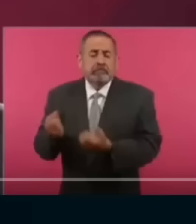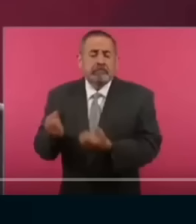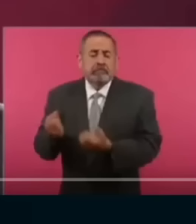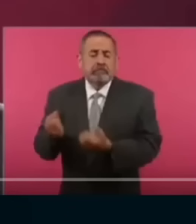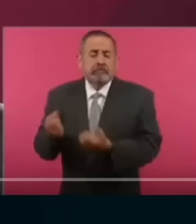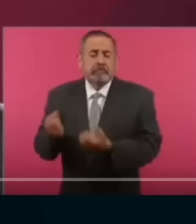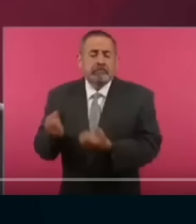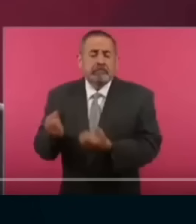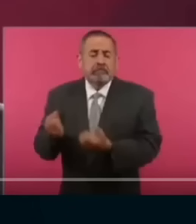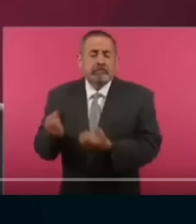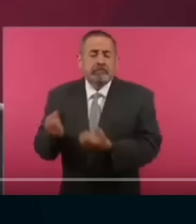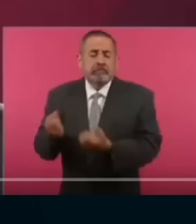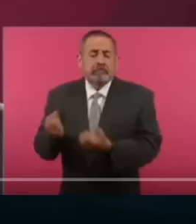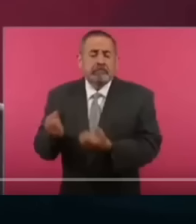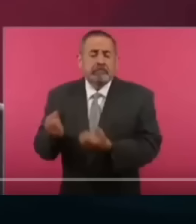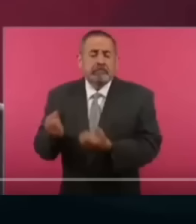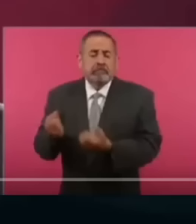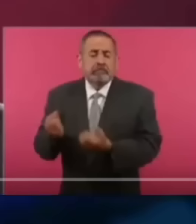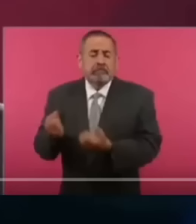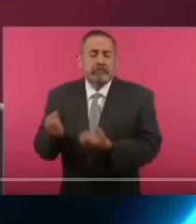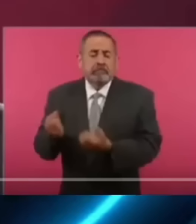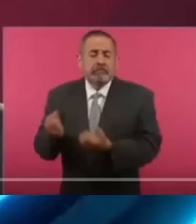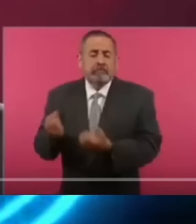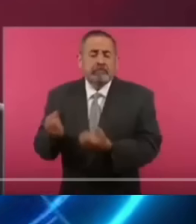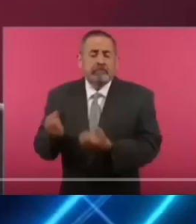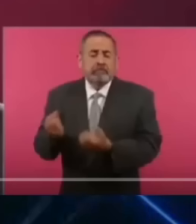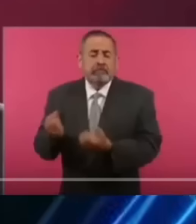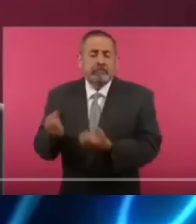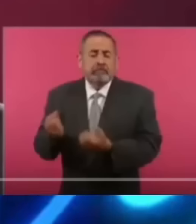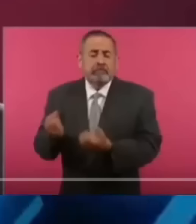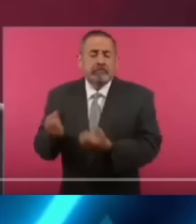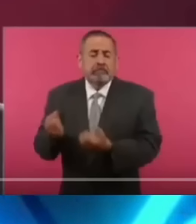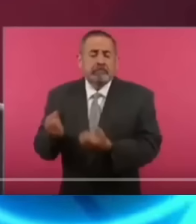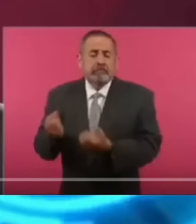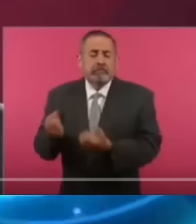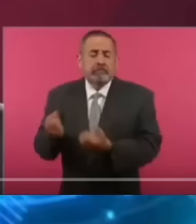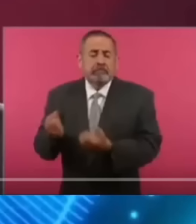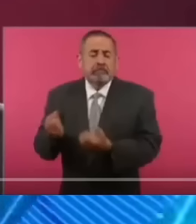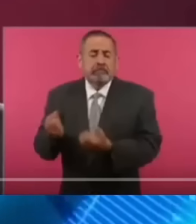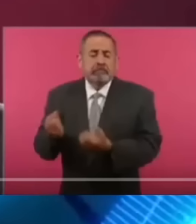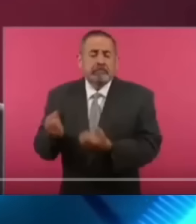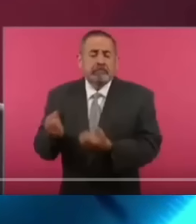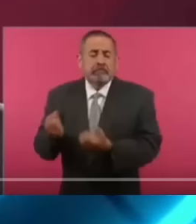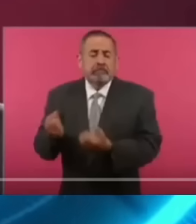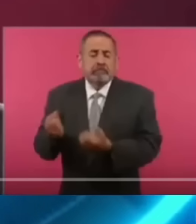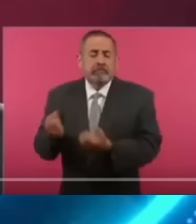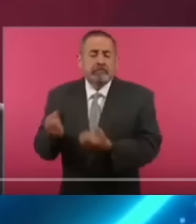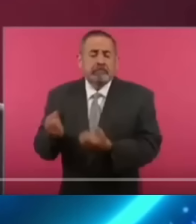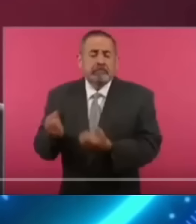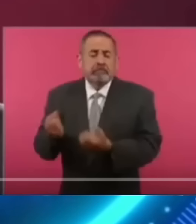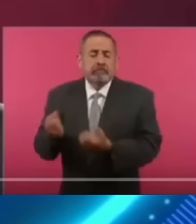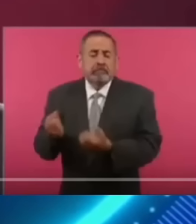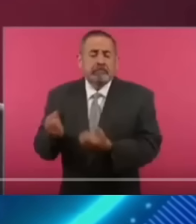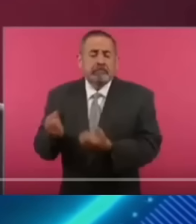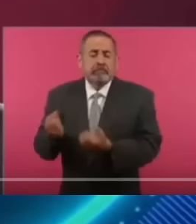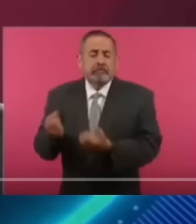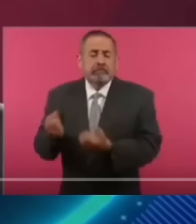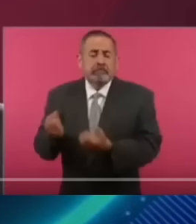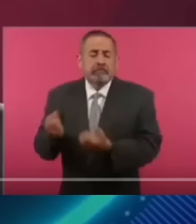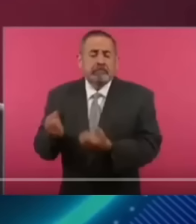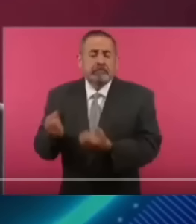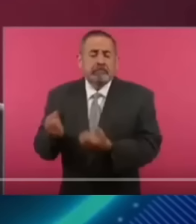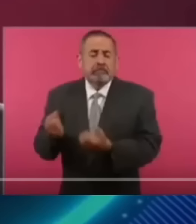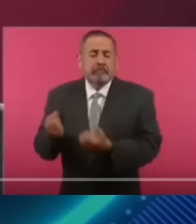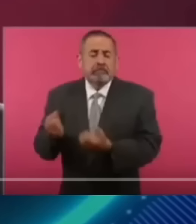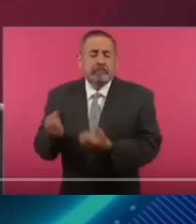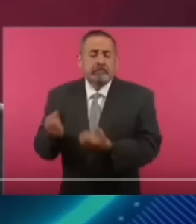Tantas cosas que hay por atender, que pues estas calumnias, mentiras por parte de la oposición en nuestro país. Nos vemos hasta la